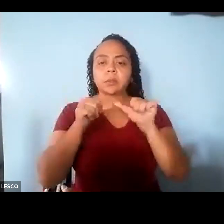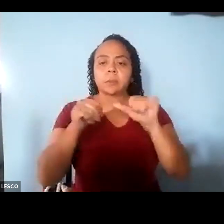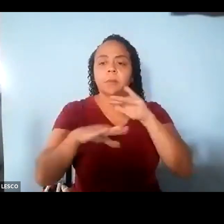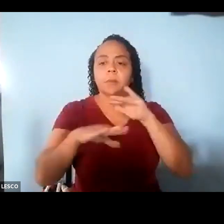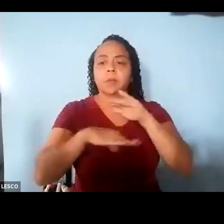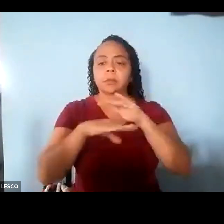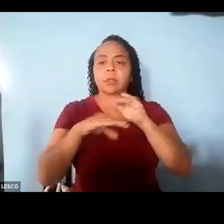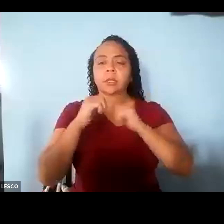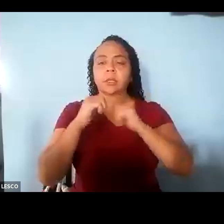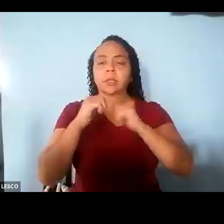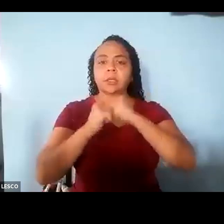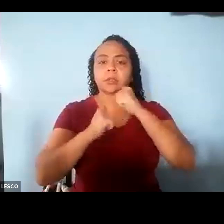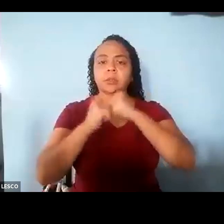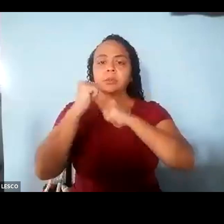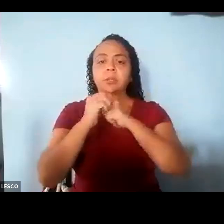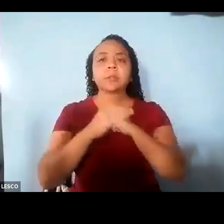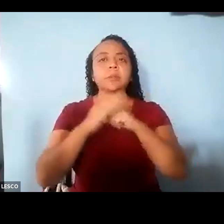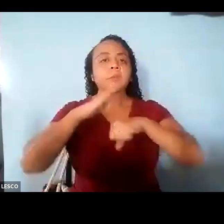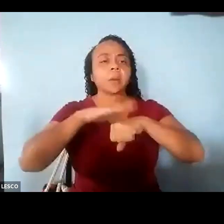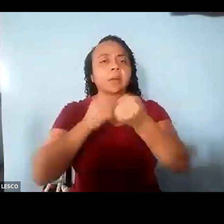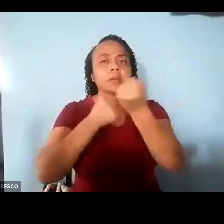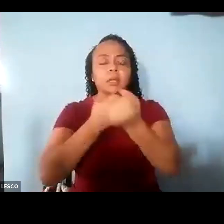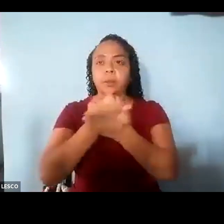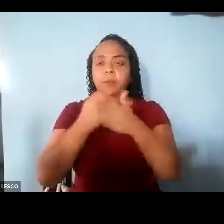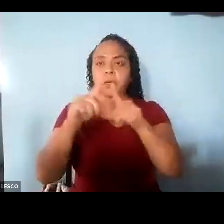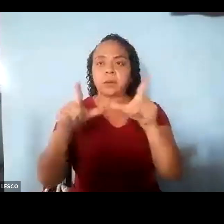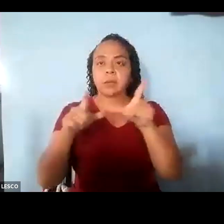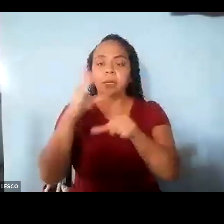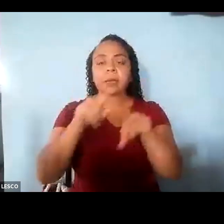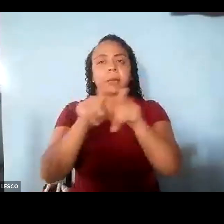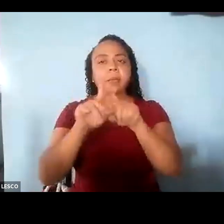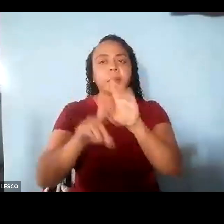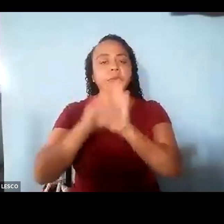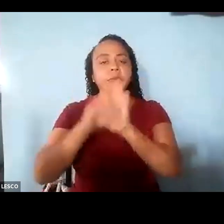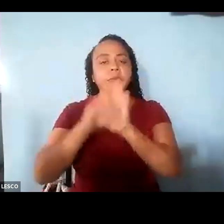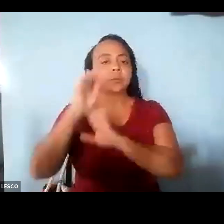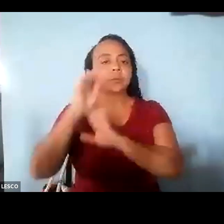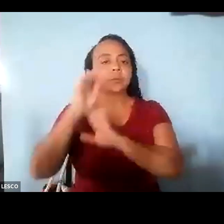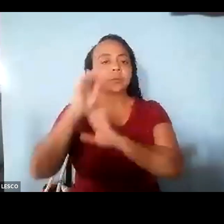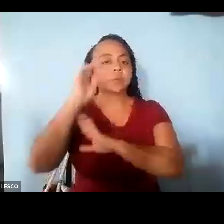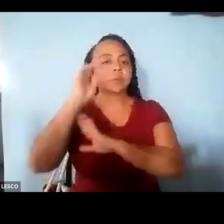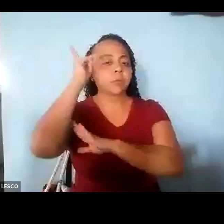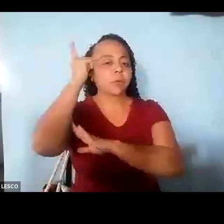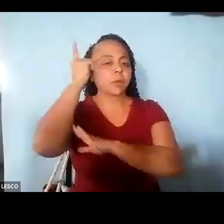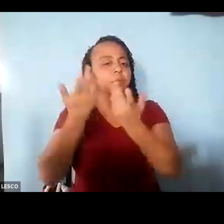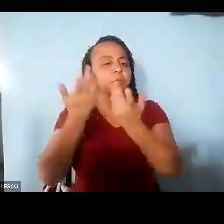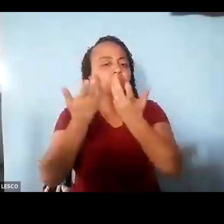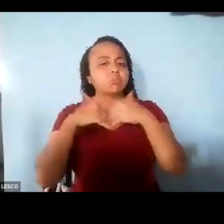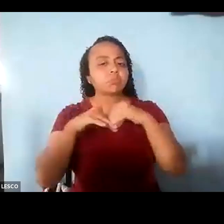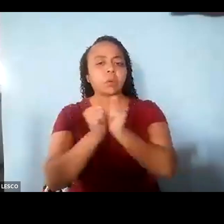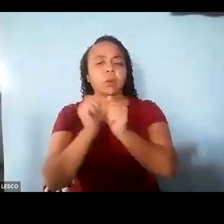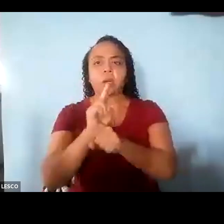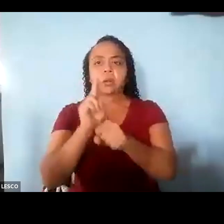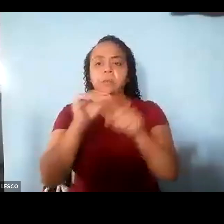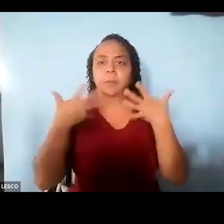que permitan reforzar la economía local y también desarrollen una política coherente con el uso y la preservación del medio ambiente